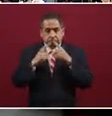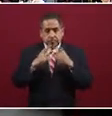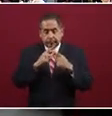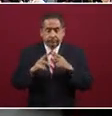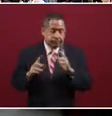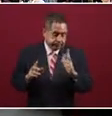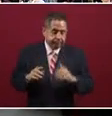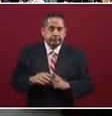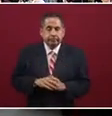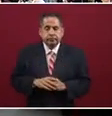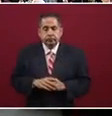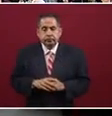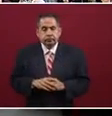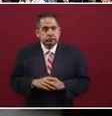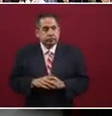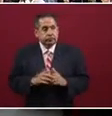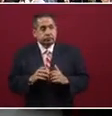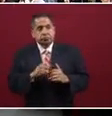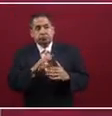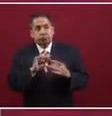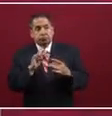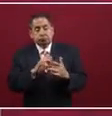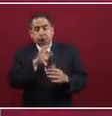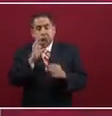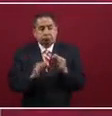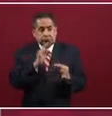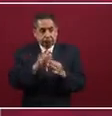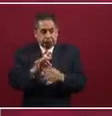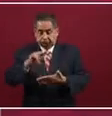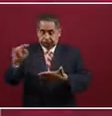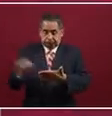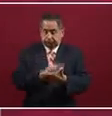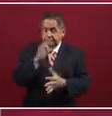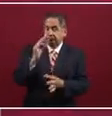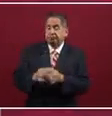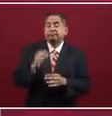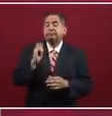acabar, pero que finalmente acabó y se asentó, fue